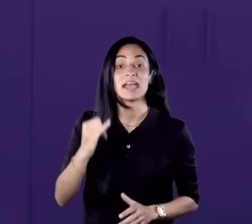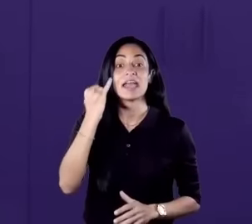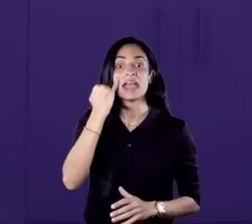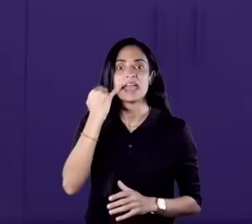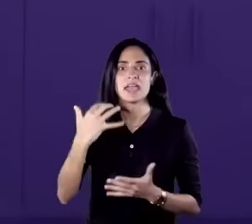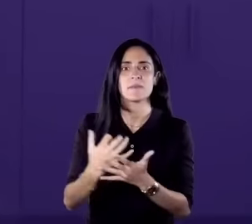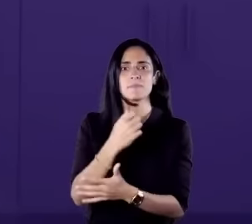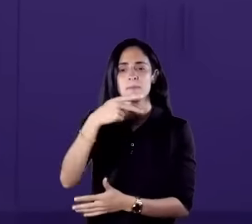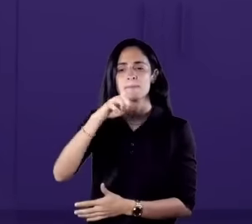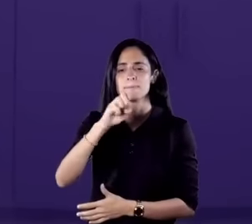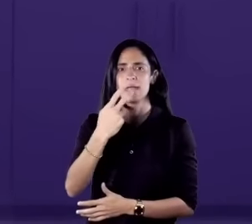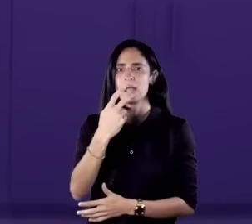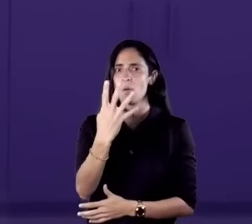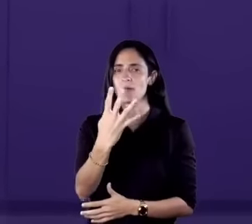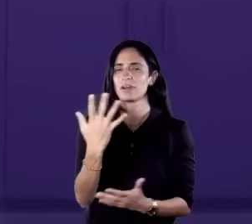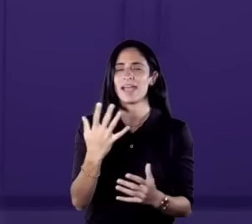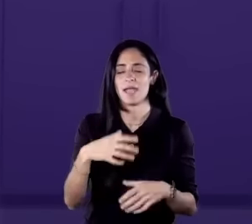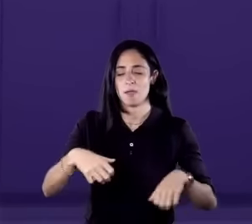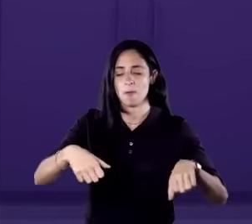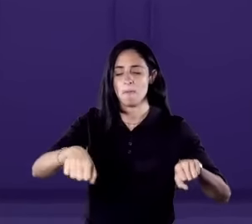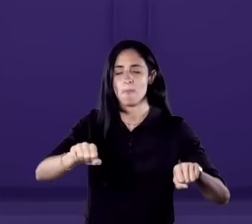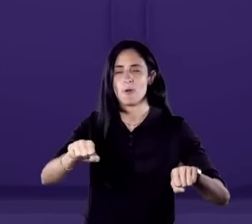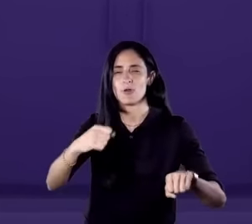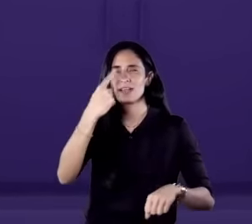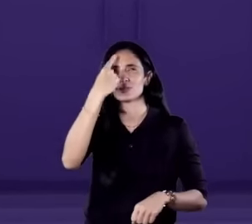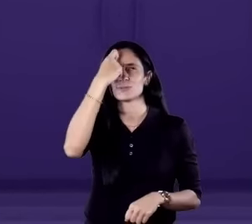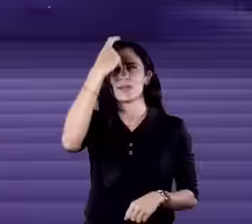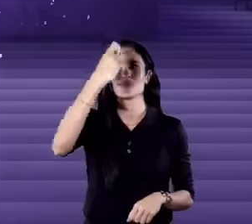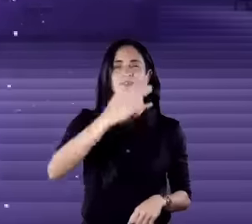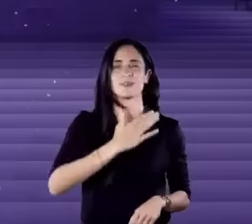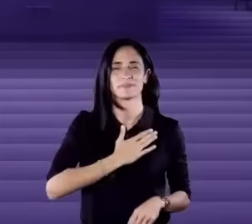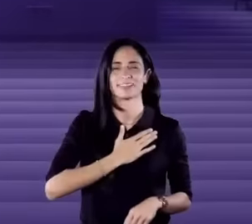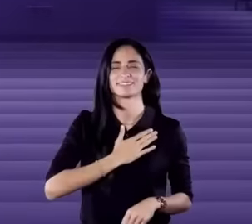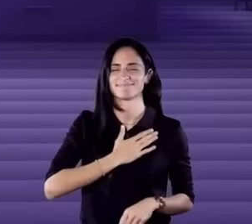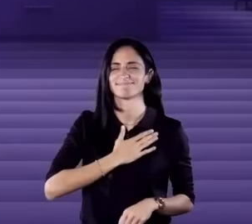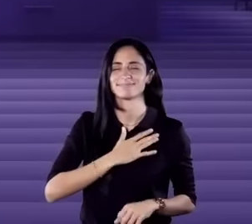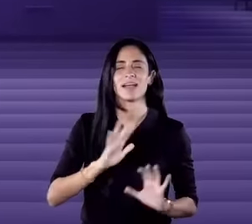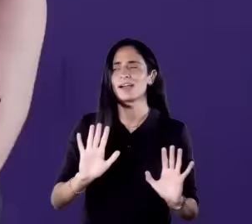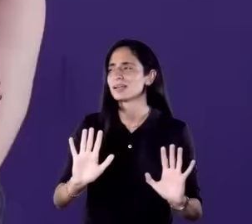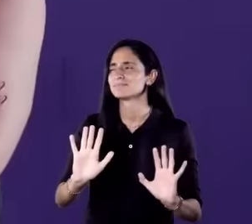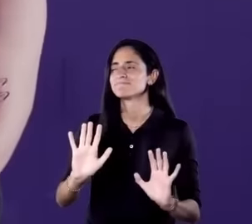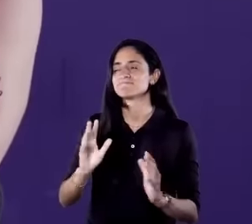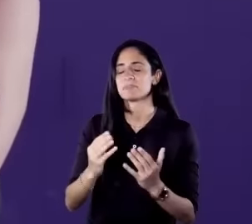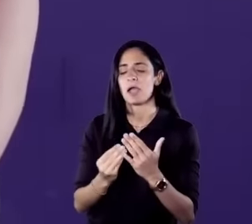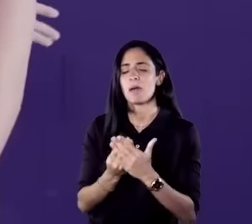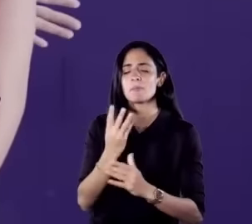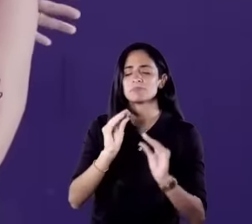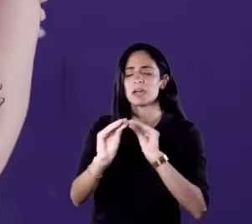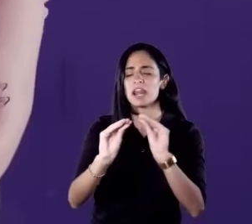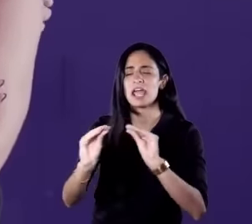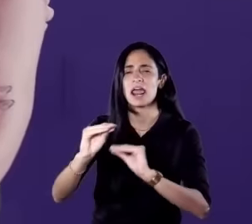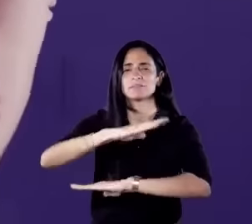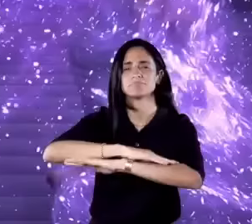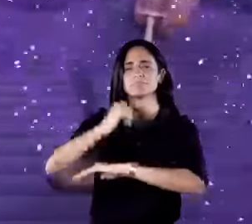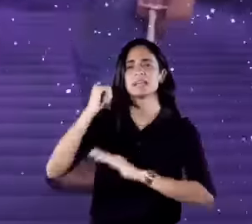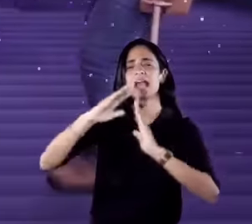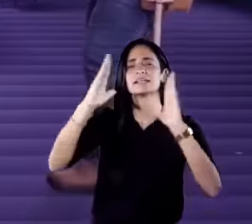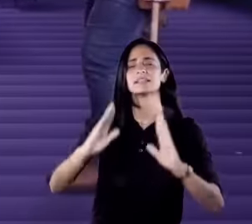pego en el Pega 4, yo me compraría la motora de mis sueños. O mejor, arreglamos la